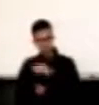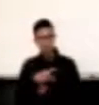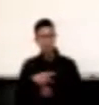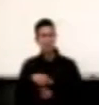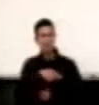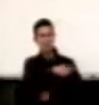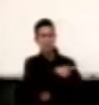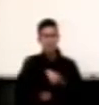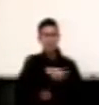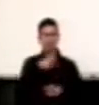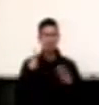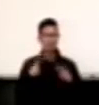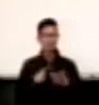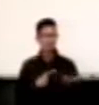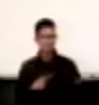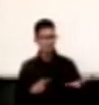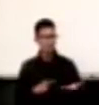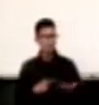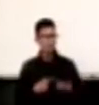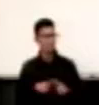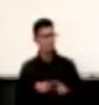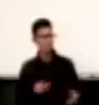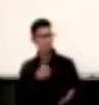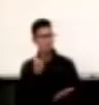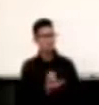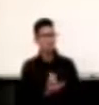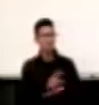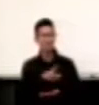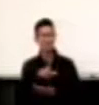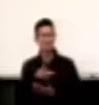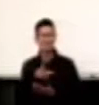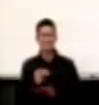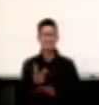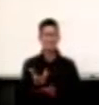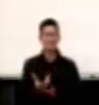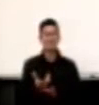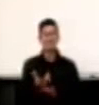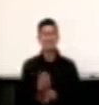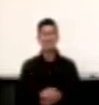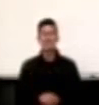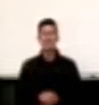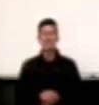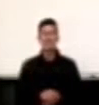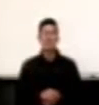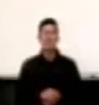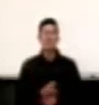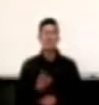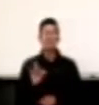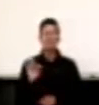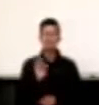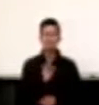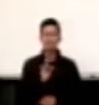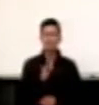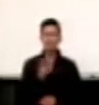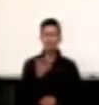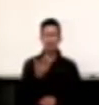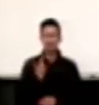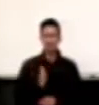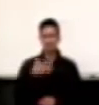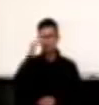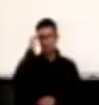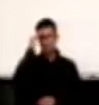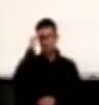electores sin alternativas reales para la representación, es muy importante. Quizás yo decidiría no mover mucho